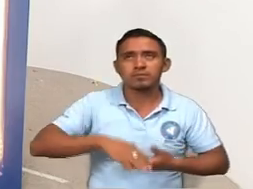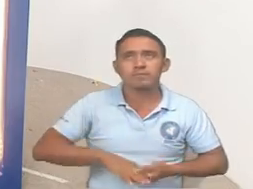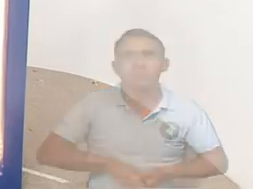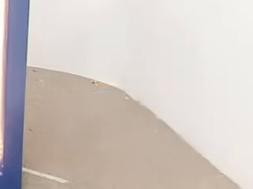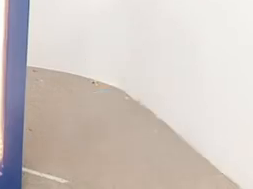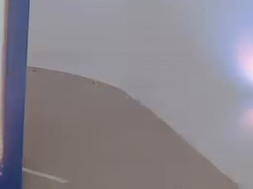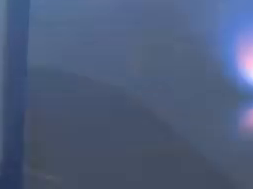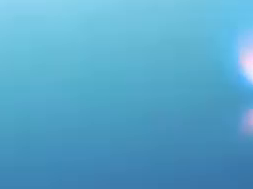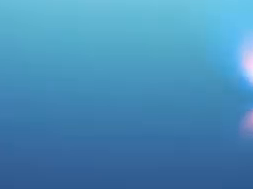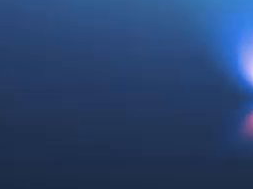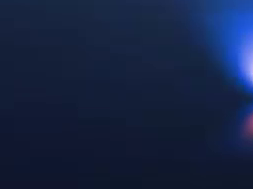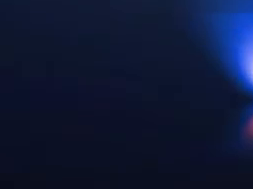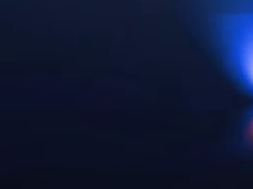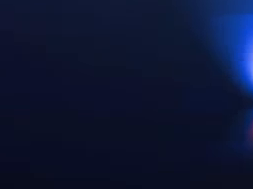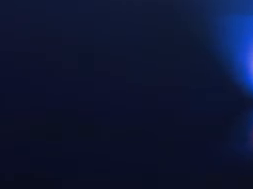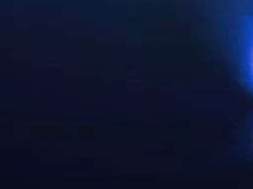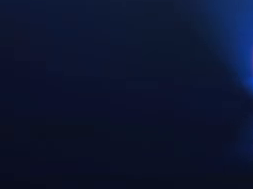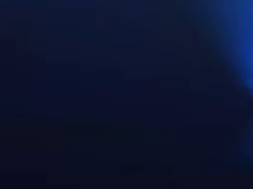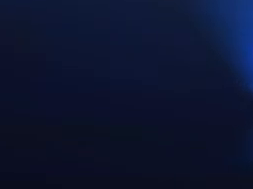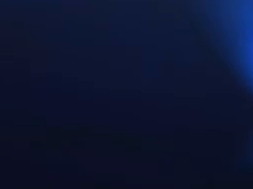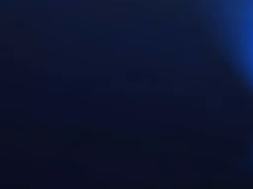2019.